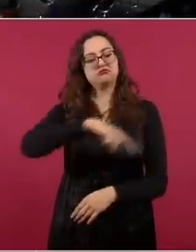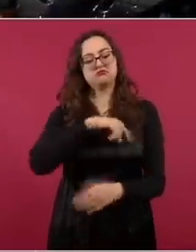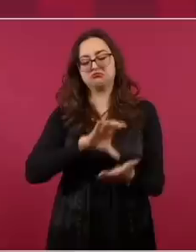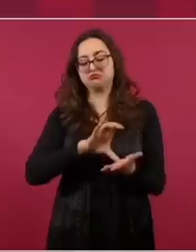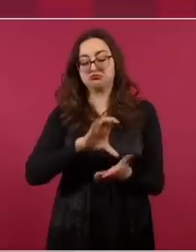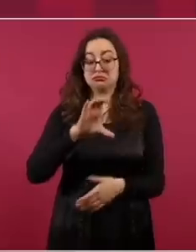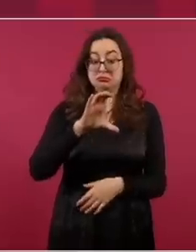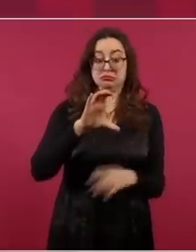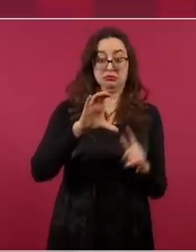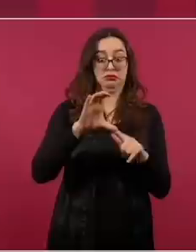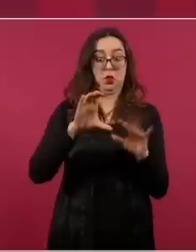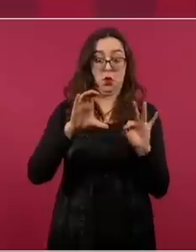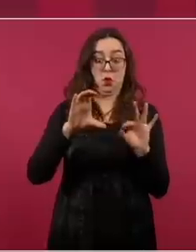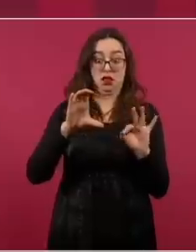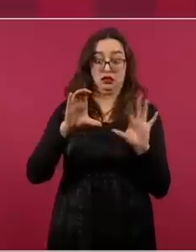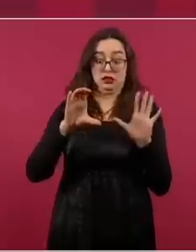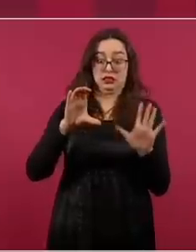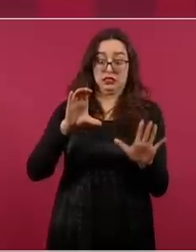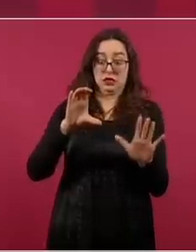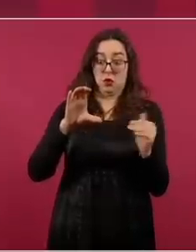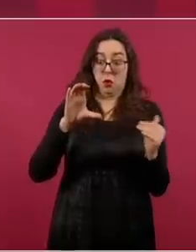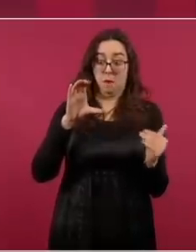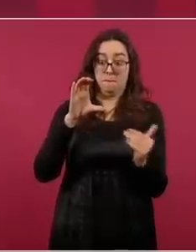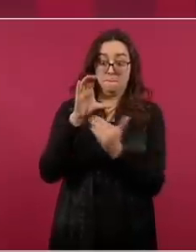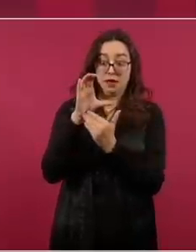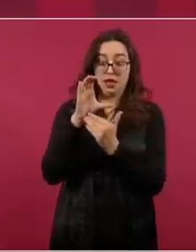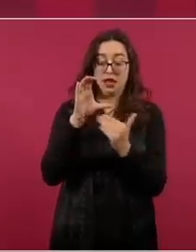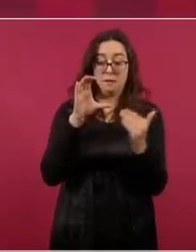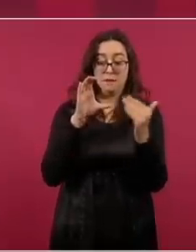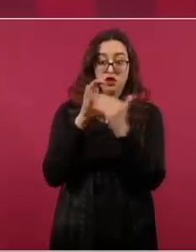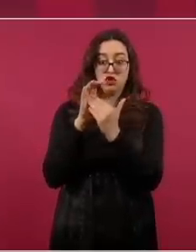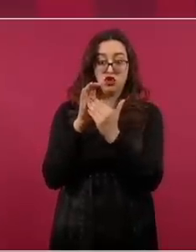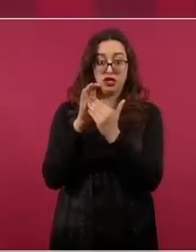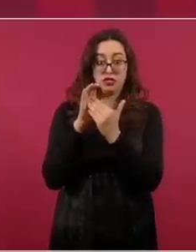cuarenta y cinco mil millones de pesos